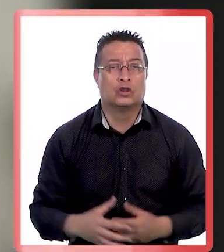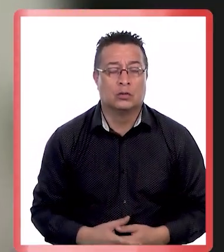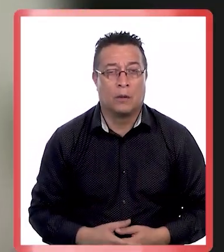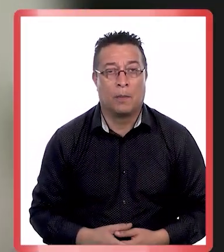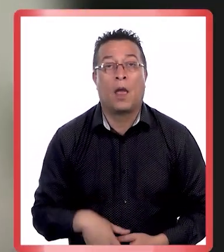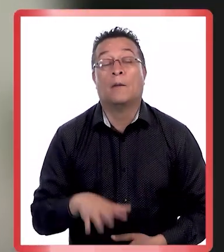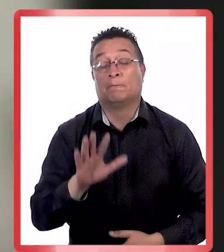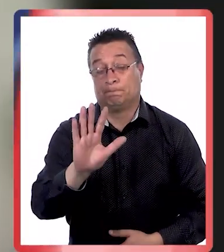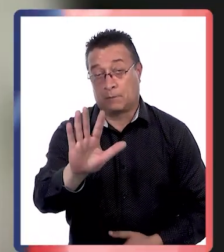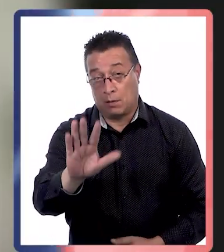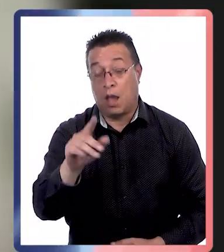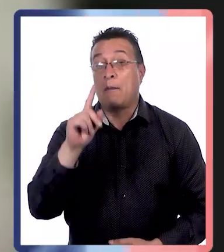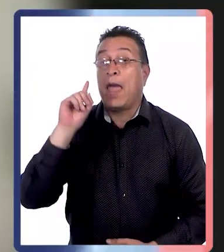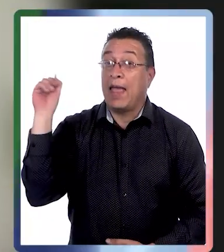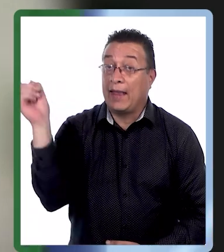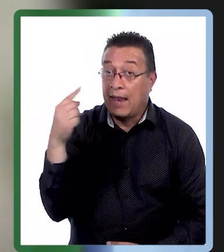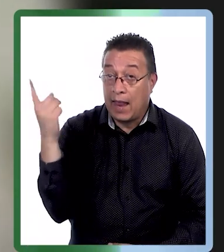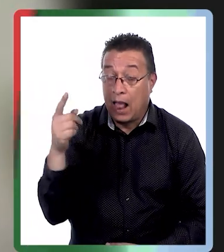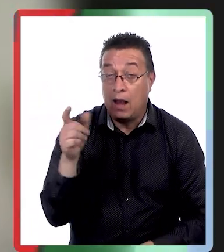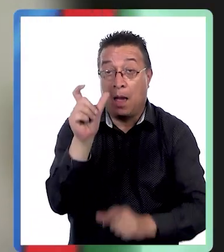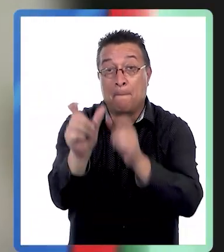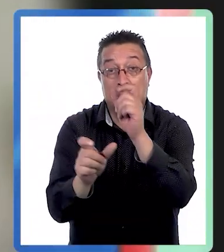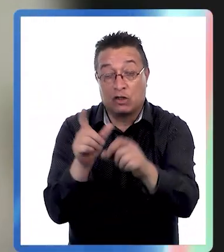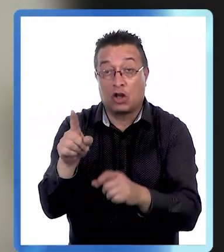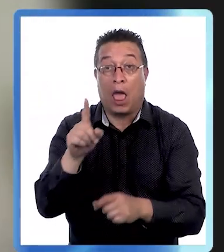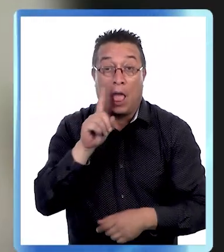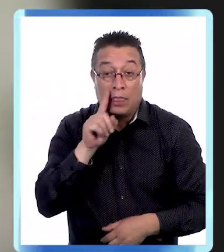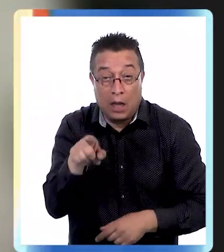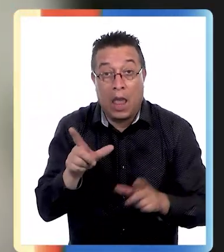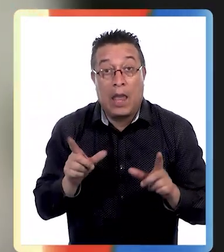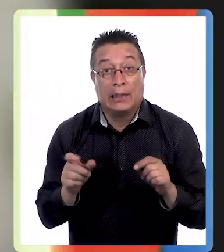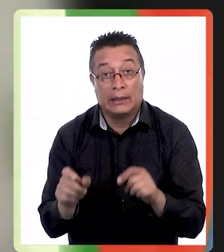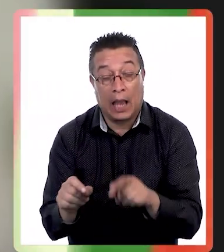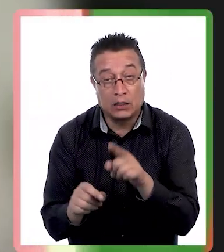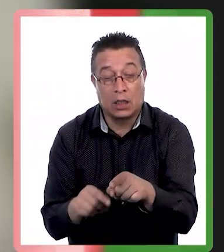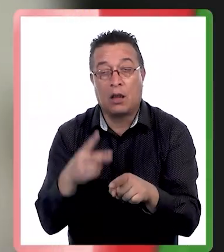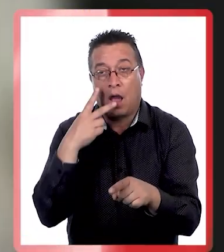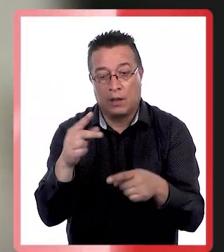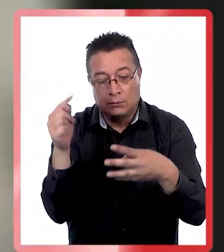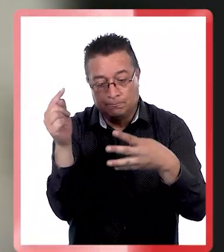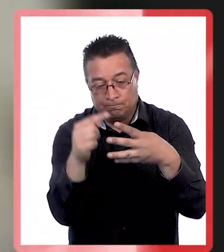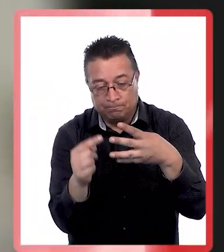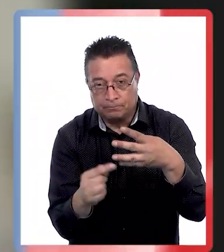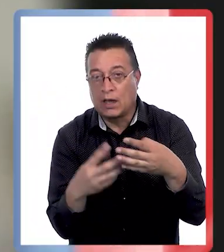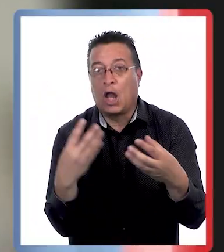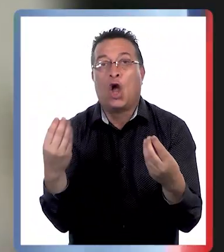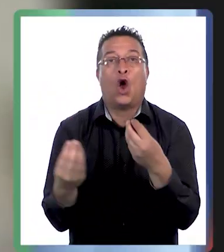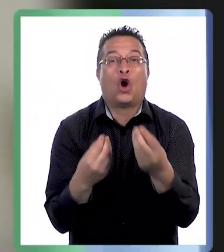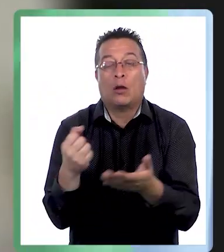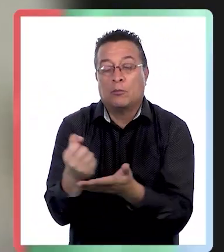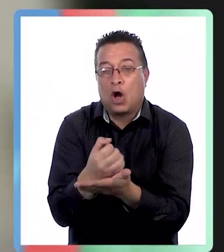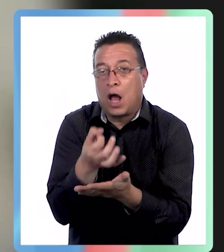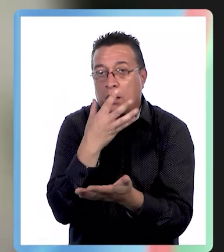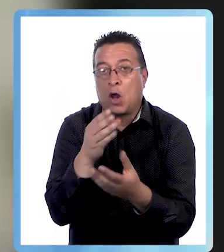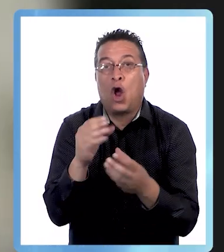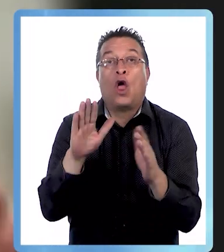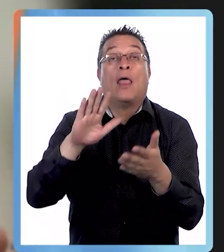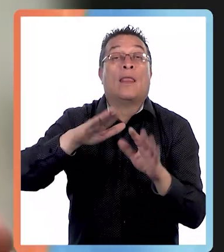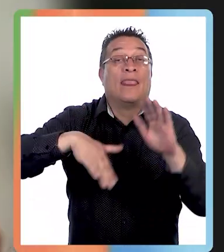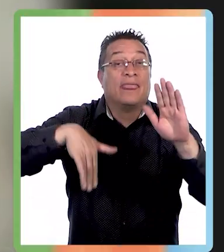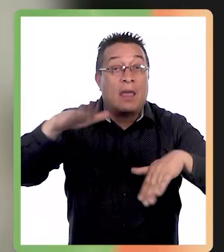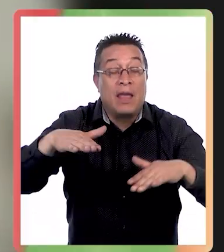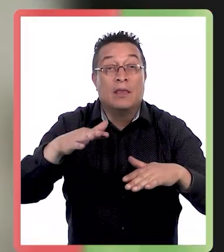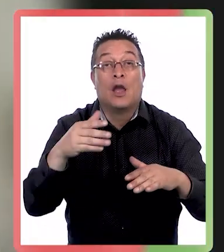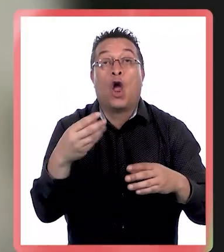los pacientes que tienen un diagnóstico oncológico, vamos a definir su tratamiento en función de qué tan avanzado está